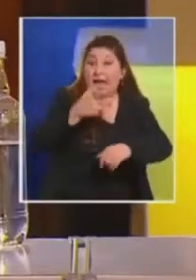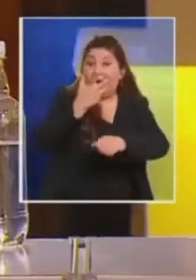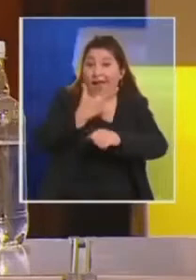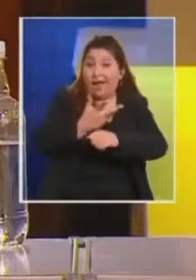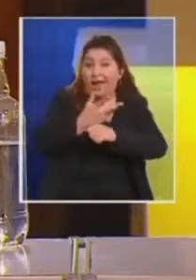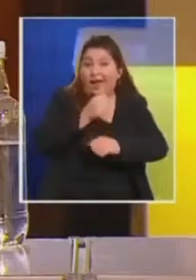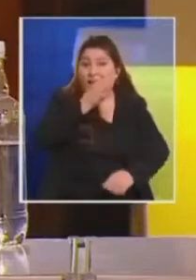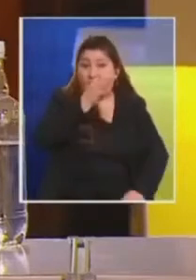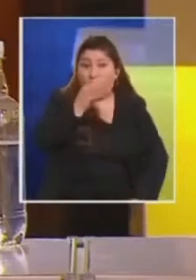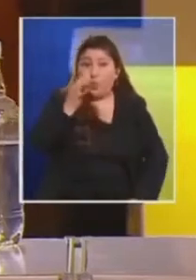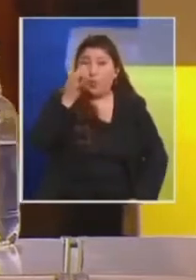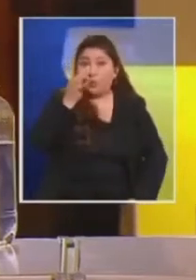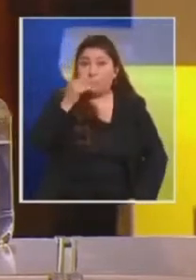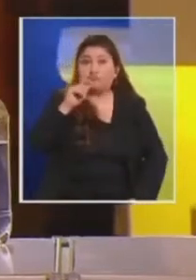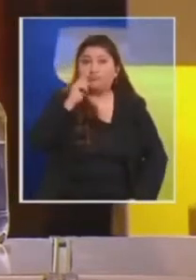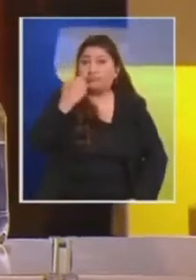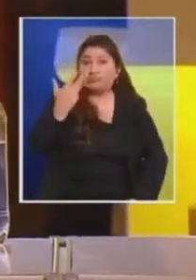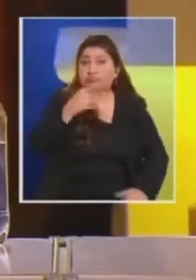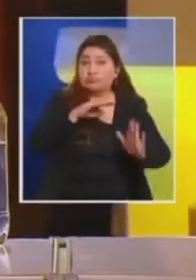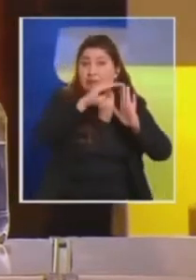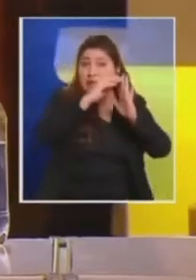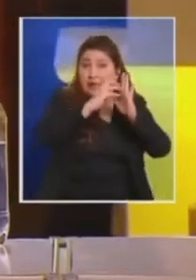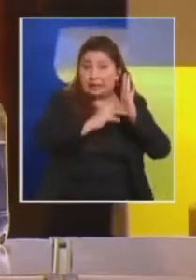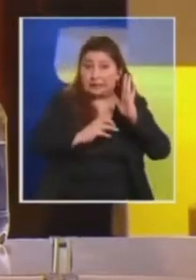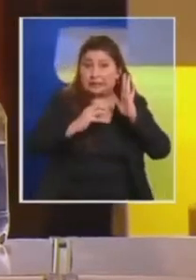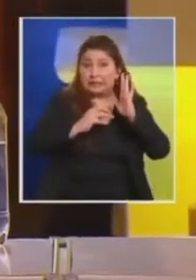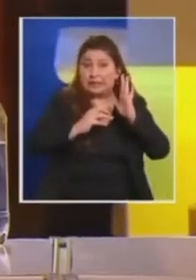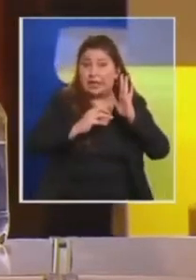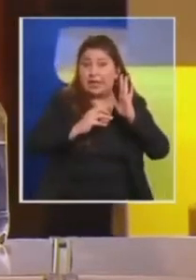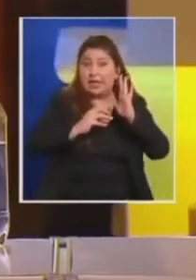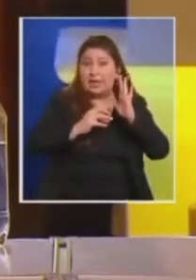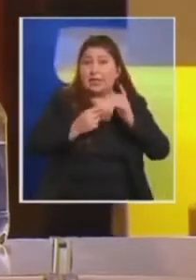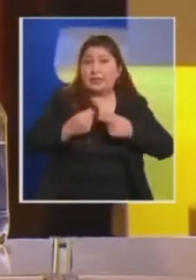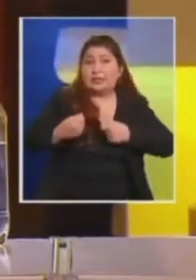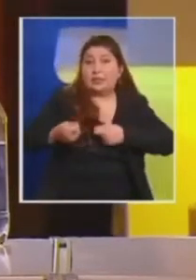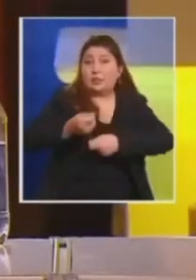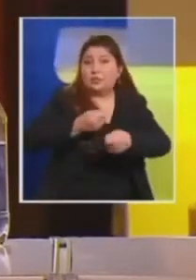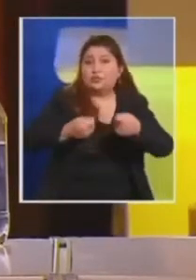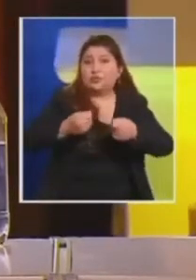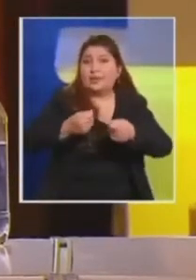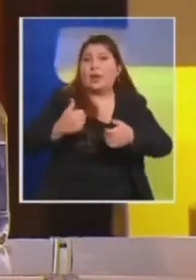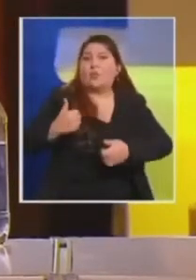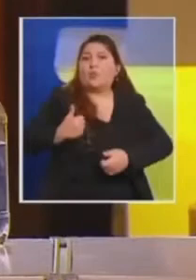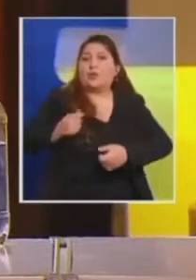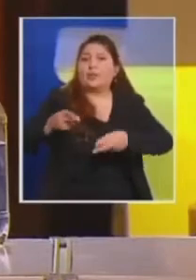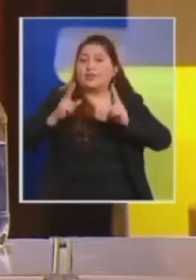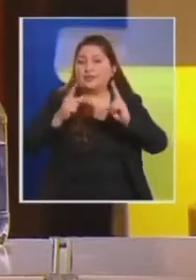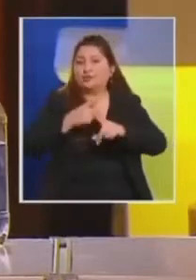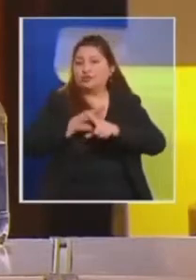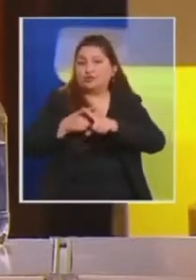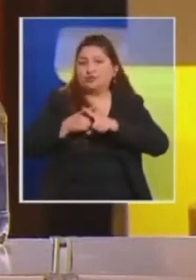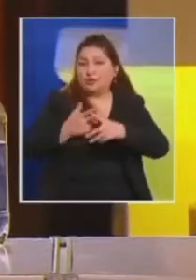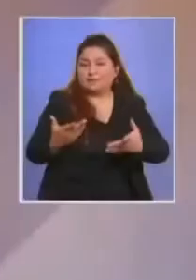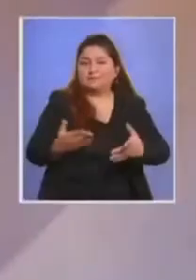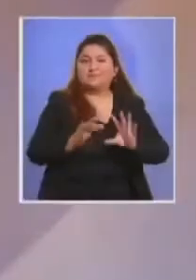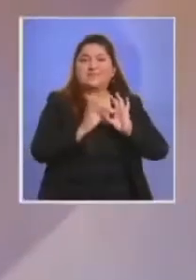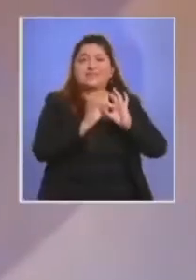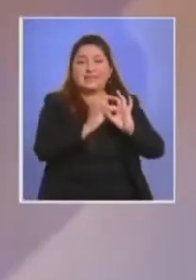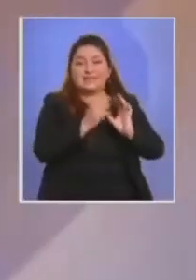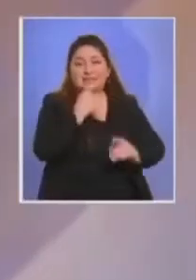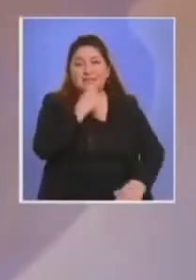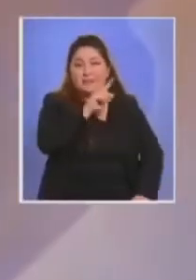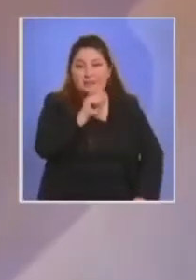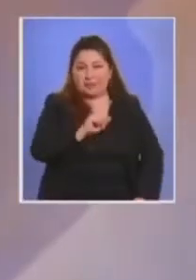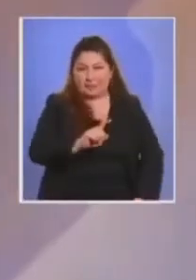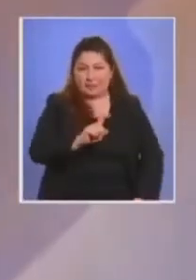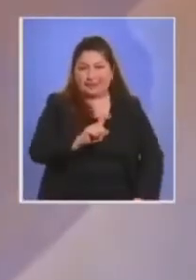lucro significa restar recursos para cumplir con eso que usted llama derecho social. Gracias por la pregunta. Aquí